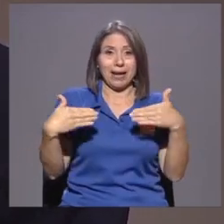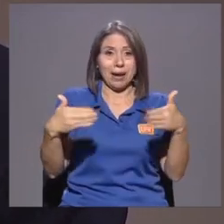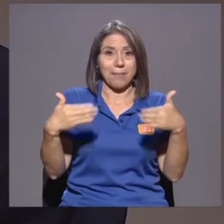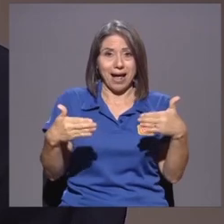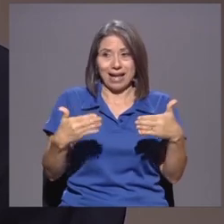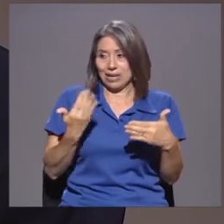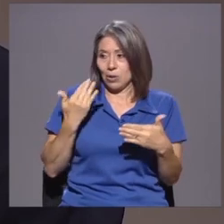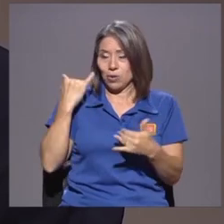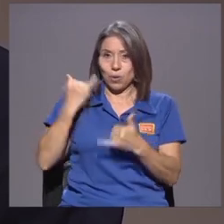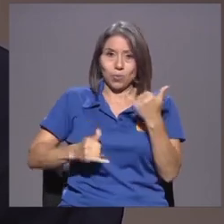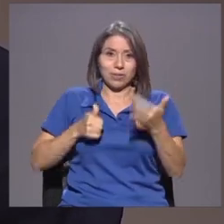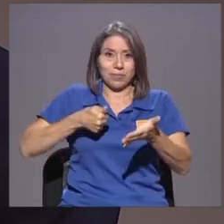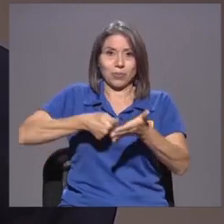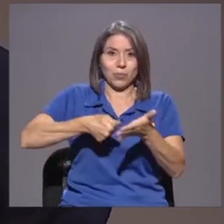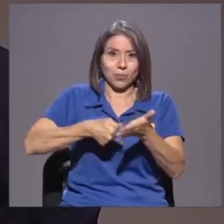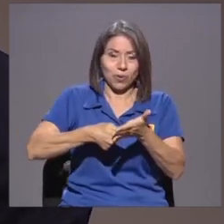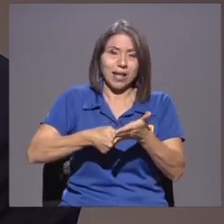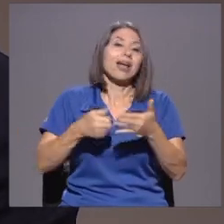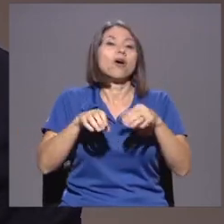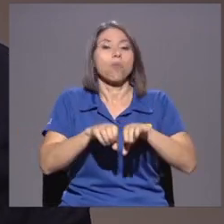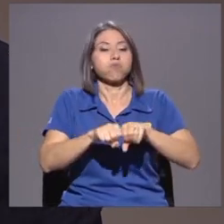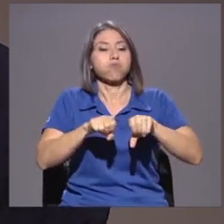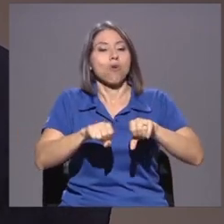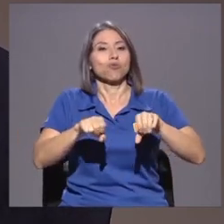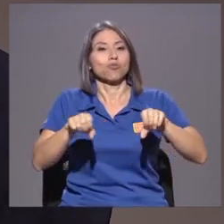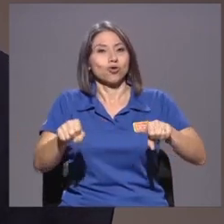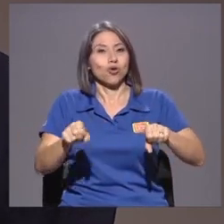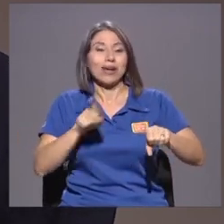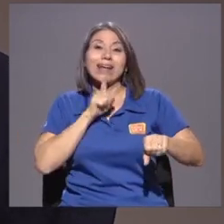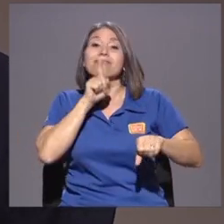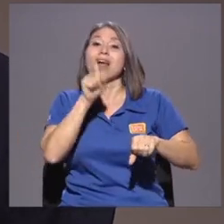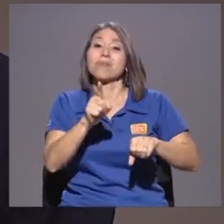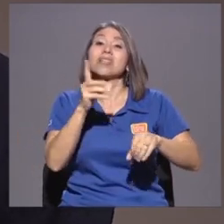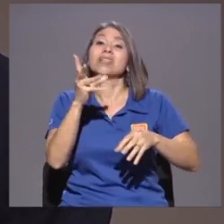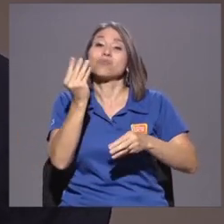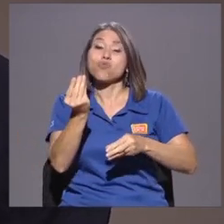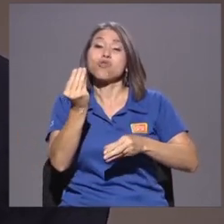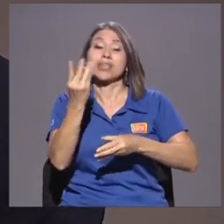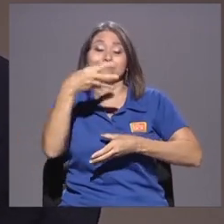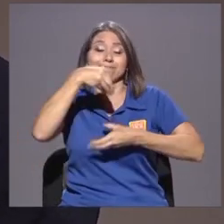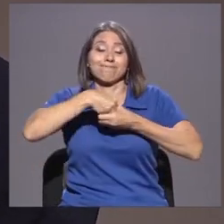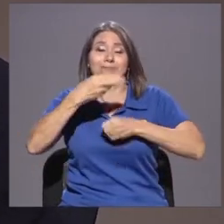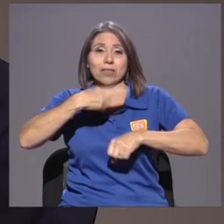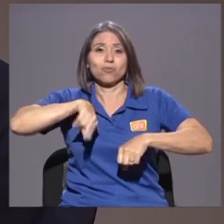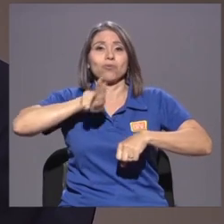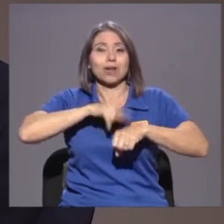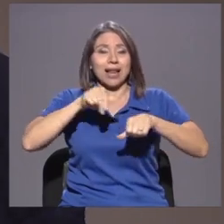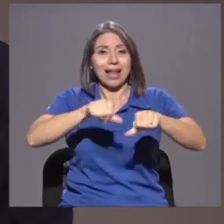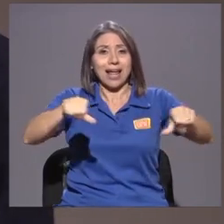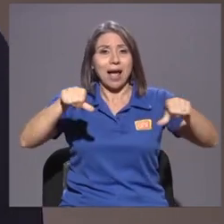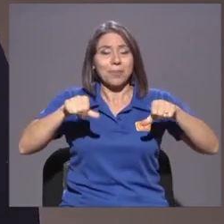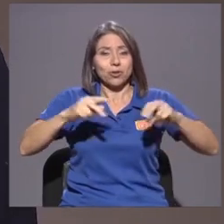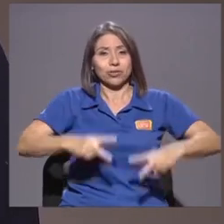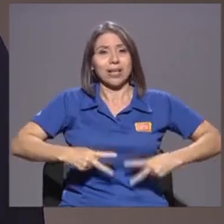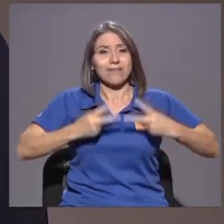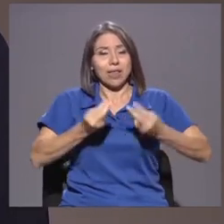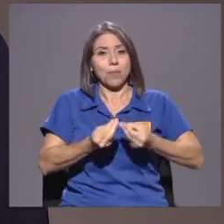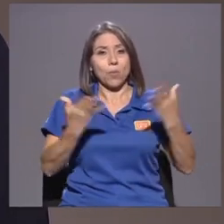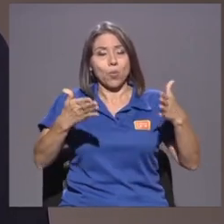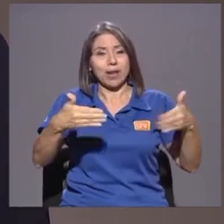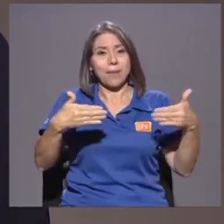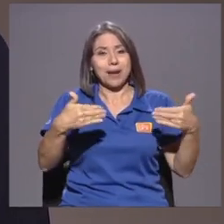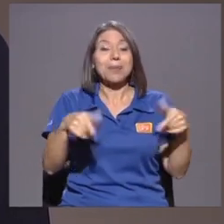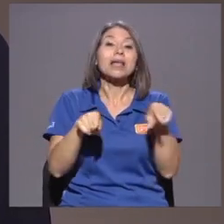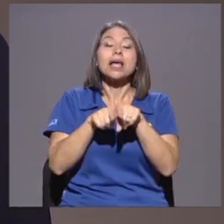que realmente es endémica en muchos ámbitos de la vida pública panameña y también aspectos ya como más